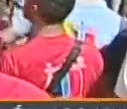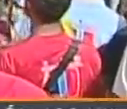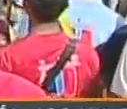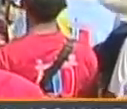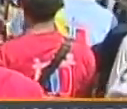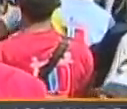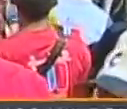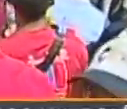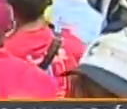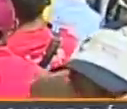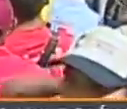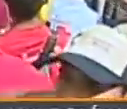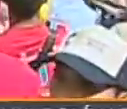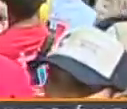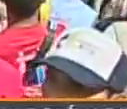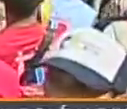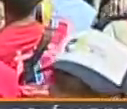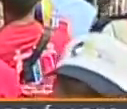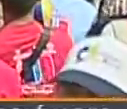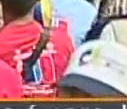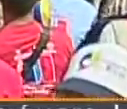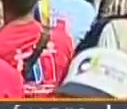¿Ramos Alup?